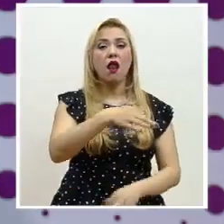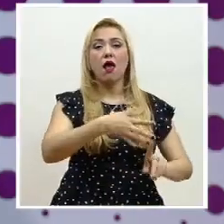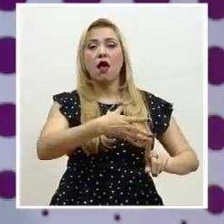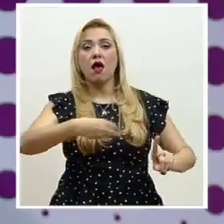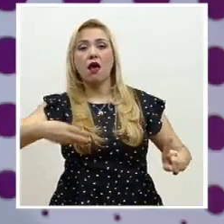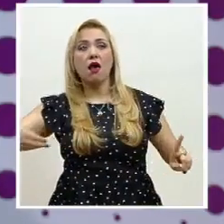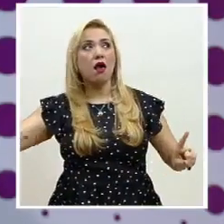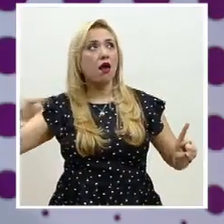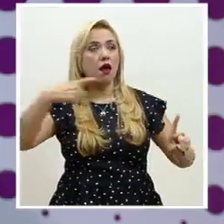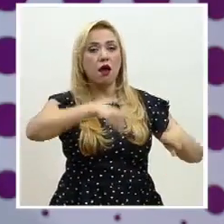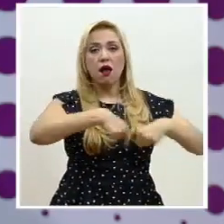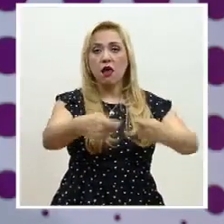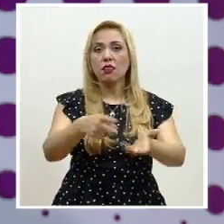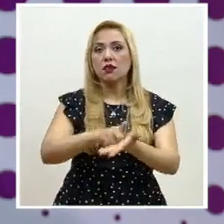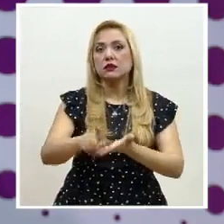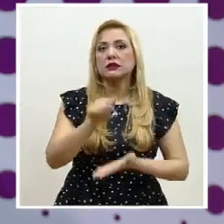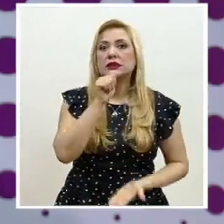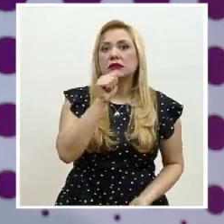en general